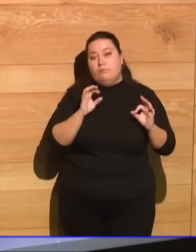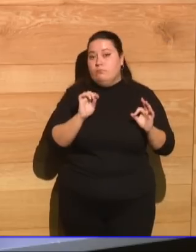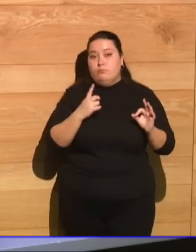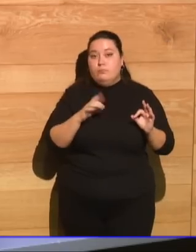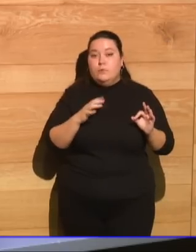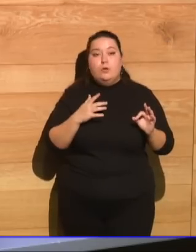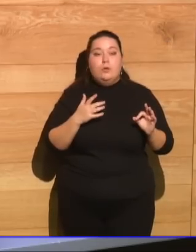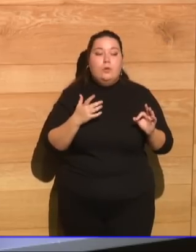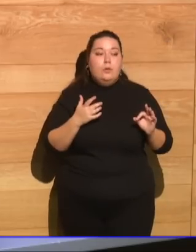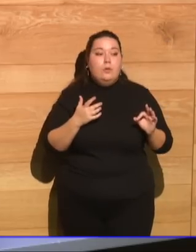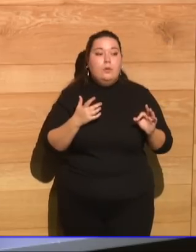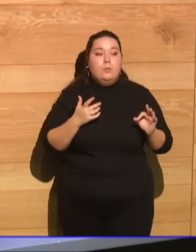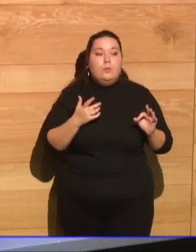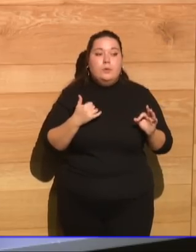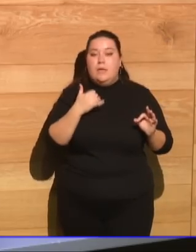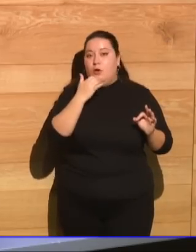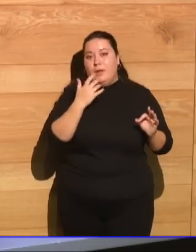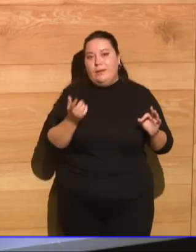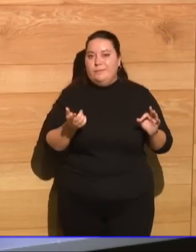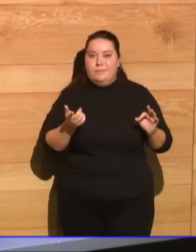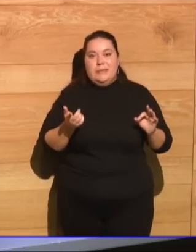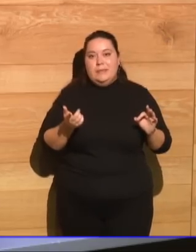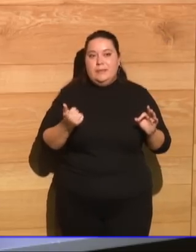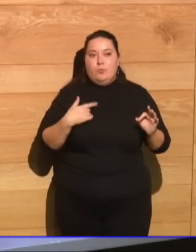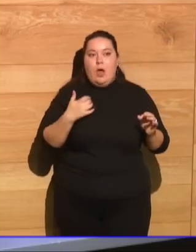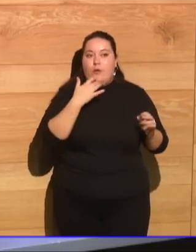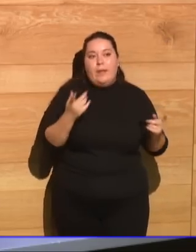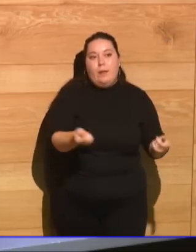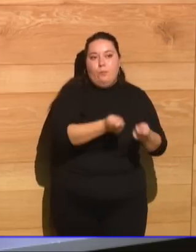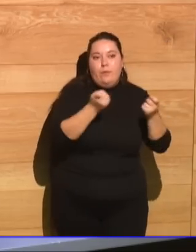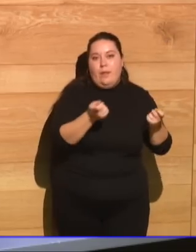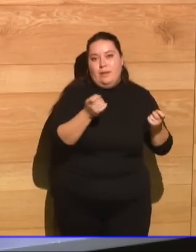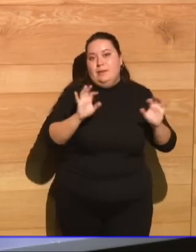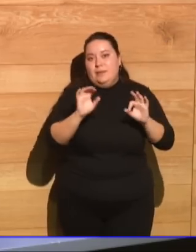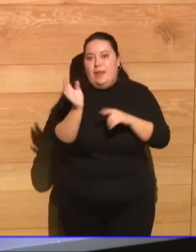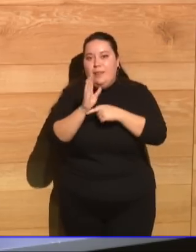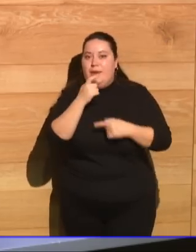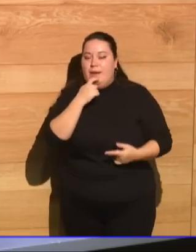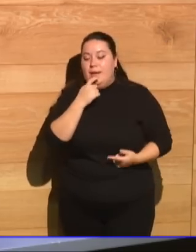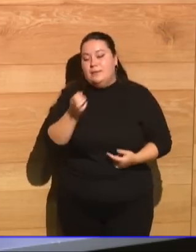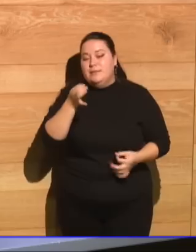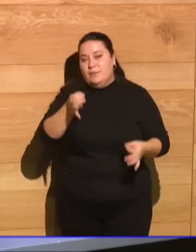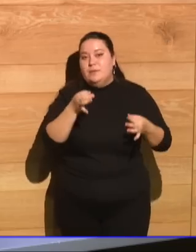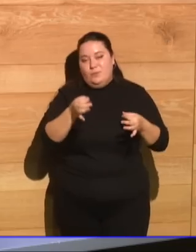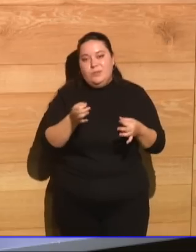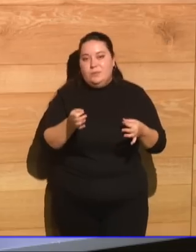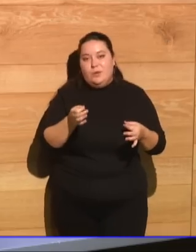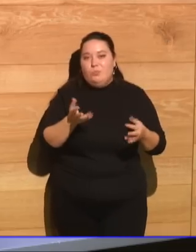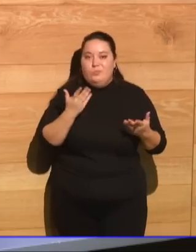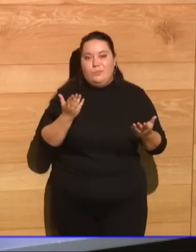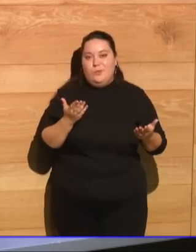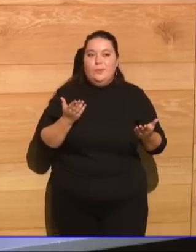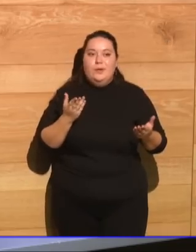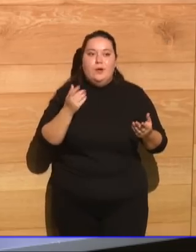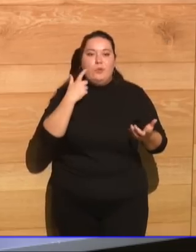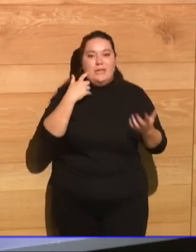son esteticistas y tal, es algo que no es inherente solo a la publicidad, sino al propio cine inglés. Quiero decir, ya el cine inglés siempre se ha caracterizado por